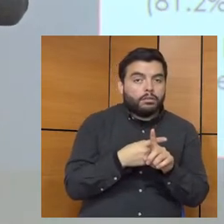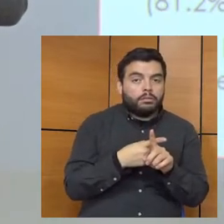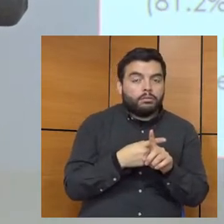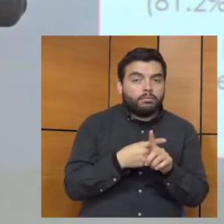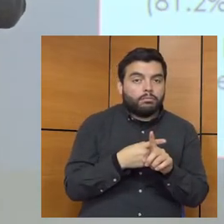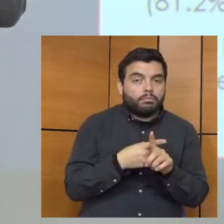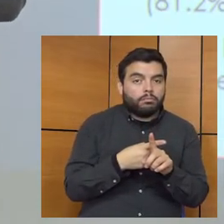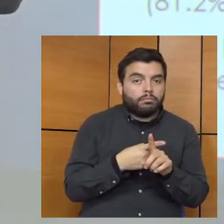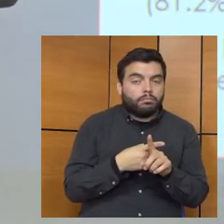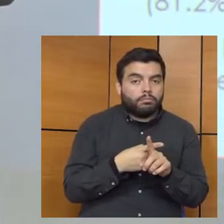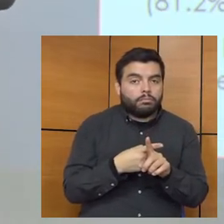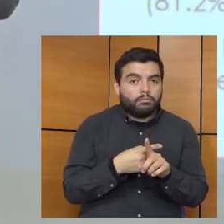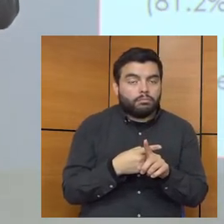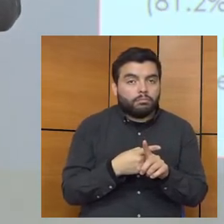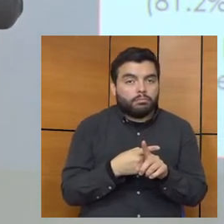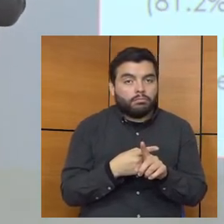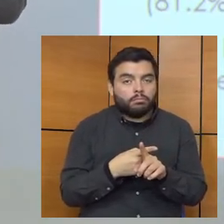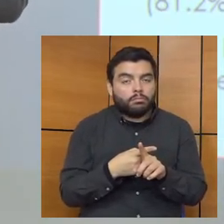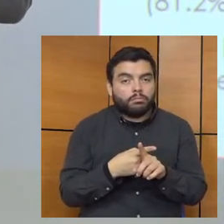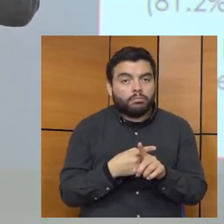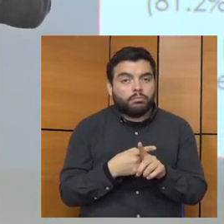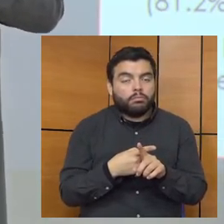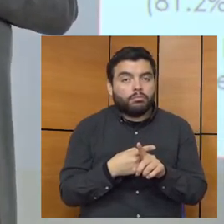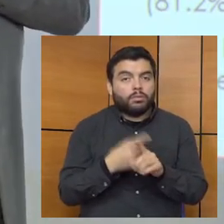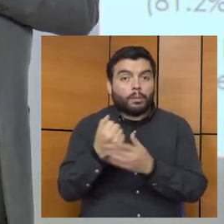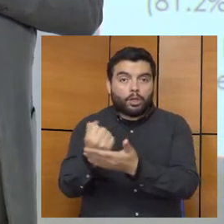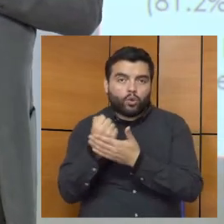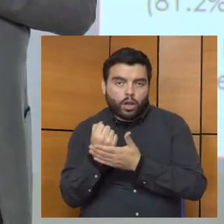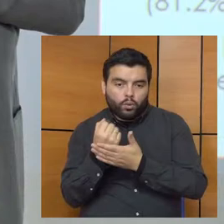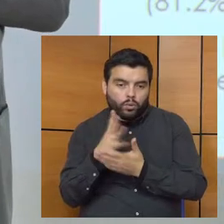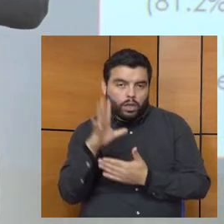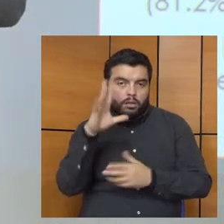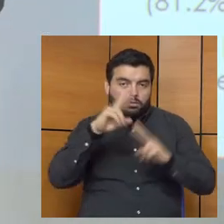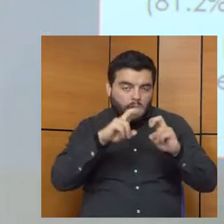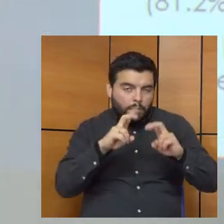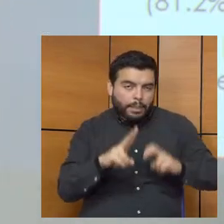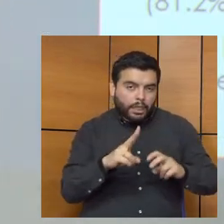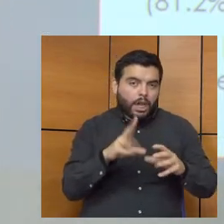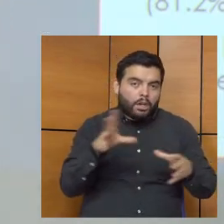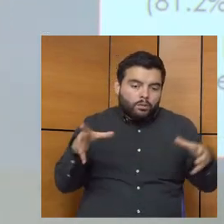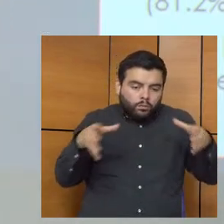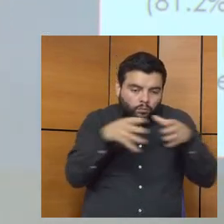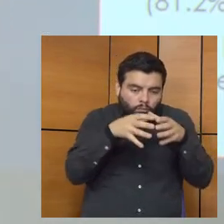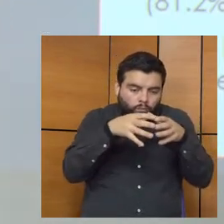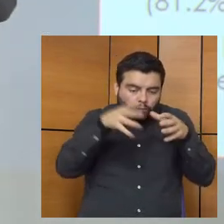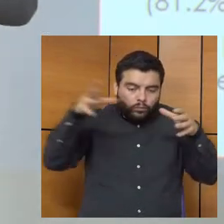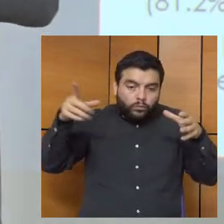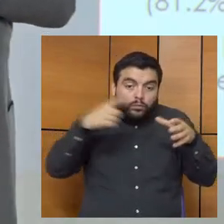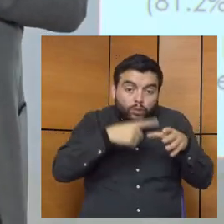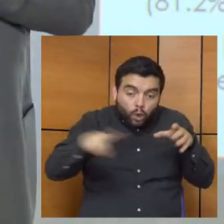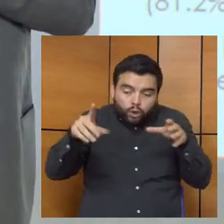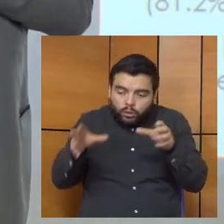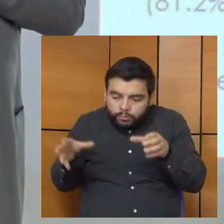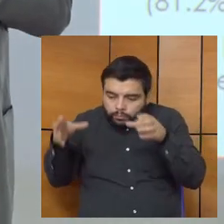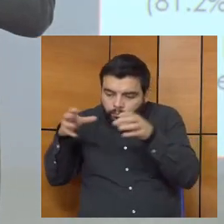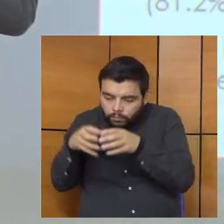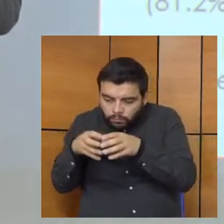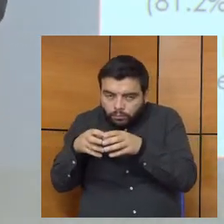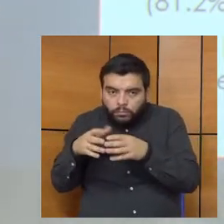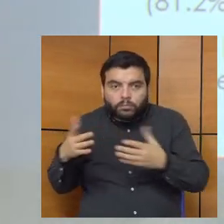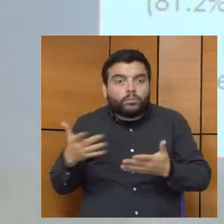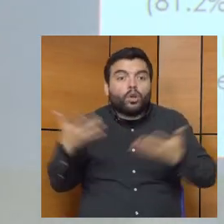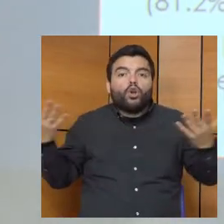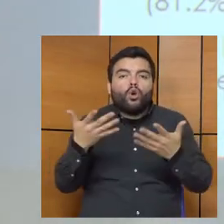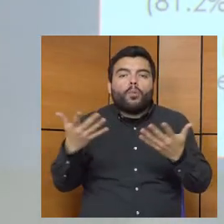el mayor nivel de uso y el más bajo nivel de uso en cada uno de los grupos. Y ¿dónde tenemos que fijarnos si queremos reducir la